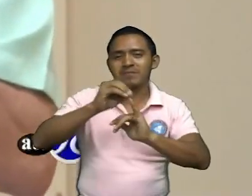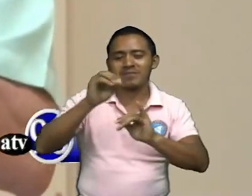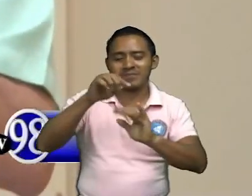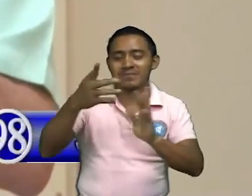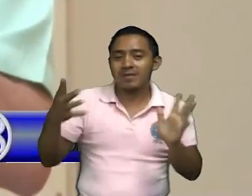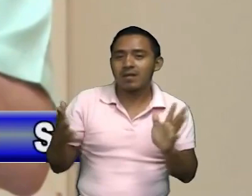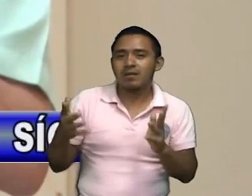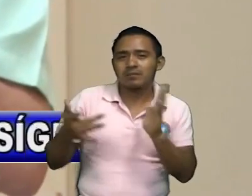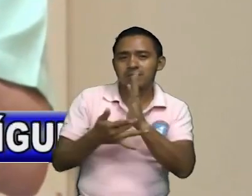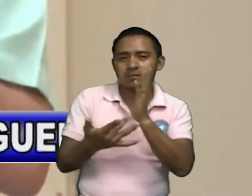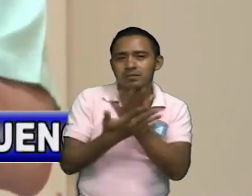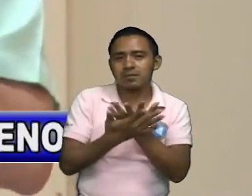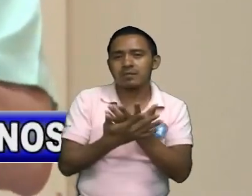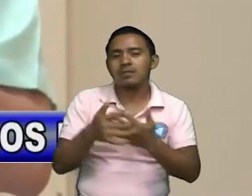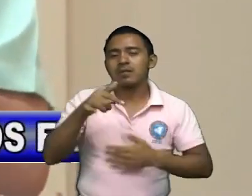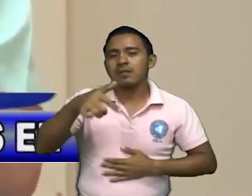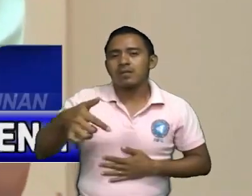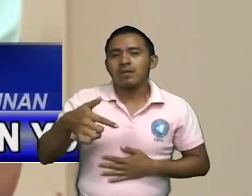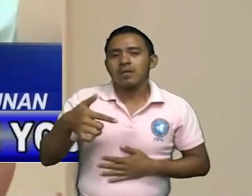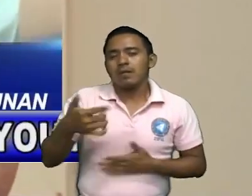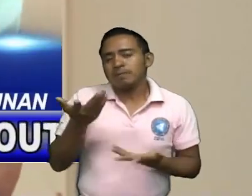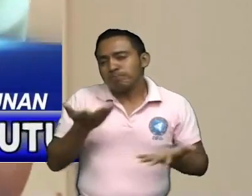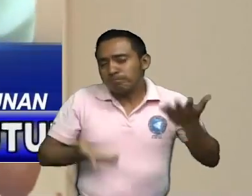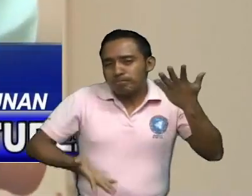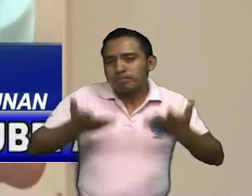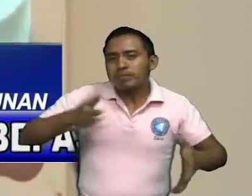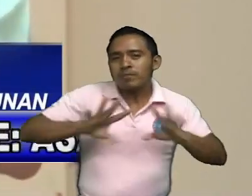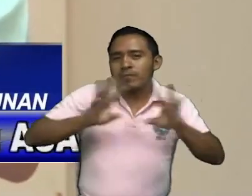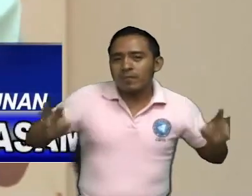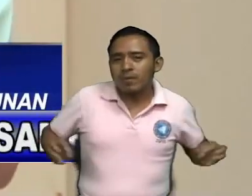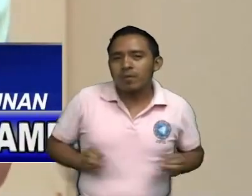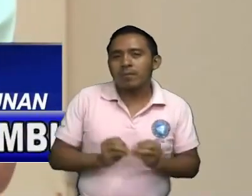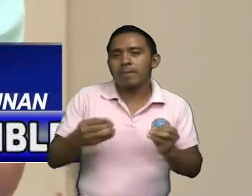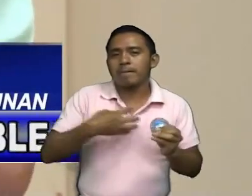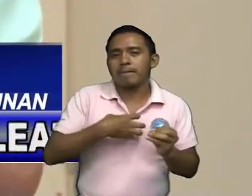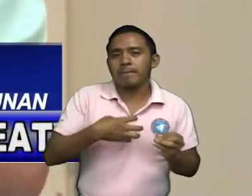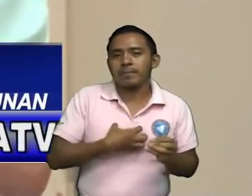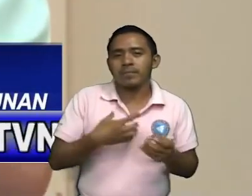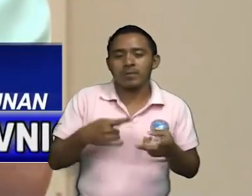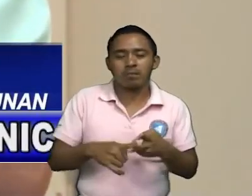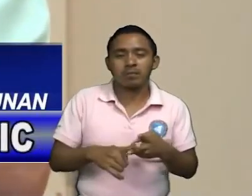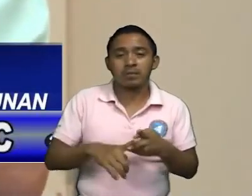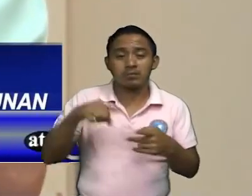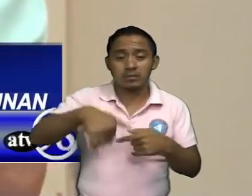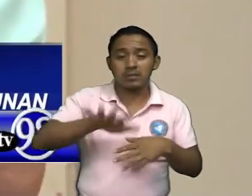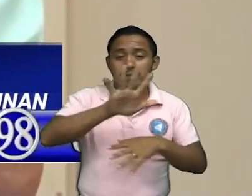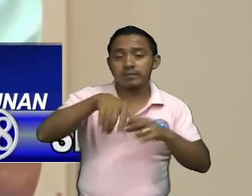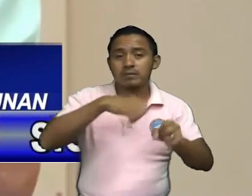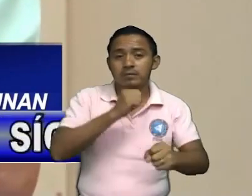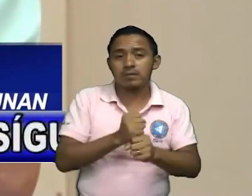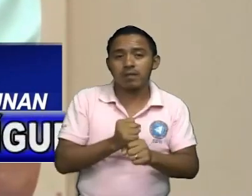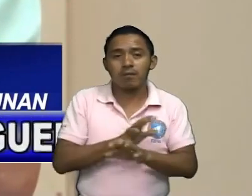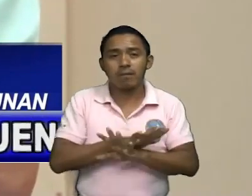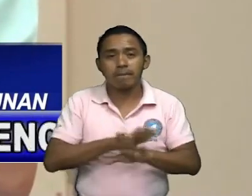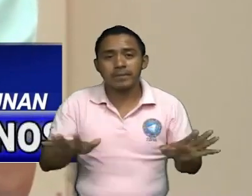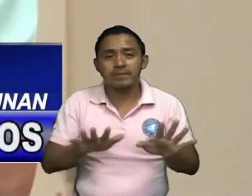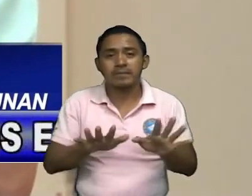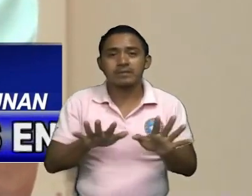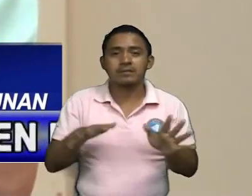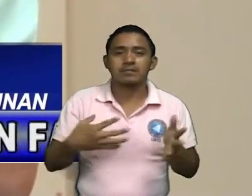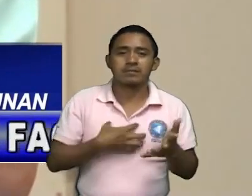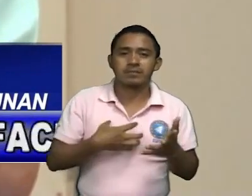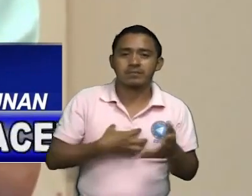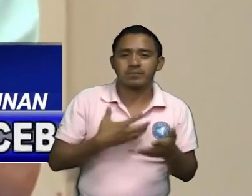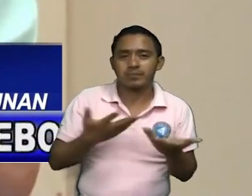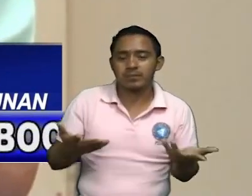que, si fuere posible, la totalidad de estudiantes que están ahora en undécimo puedan incorporarse a